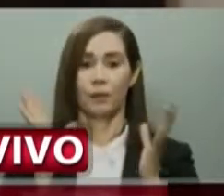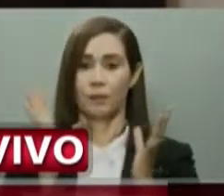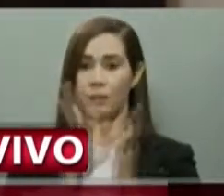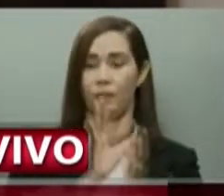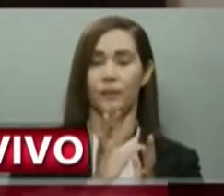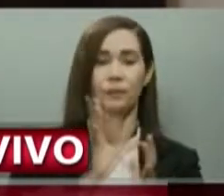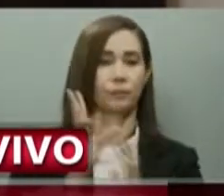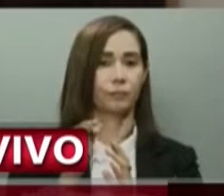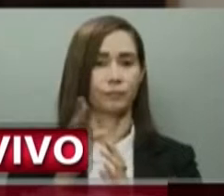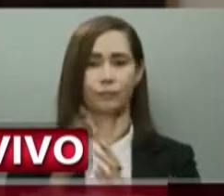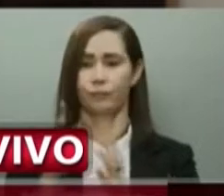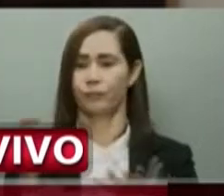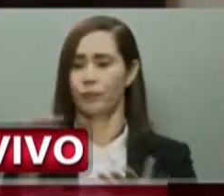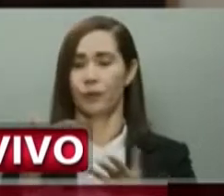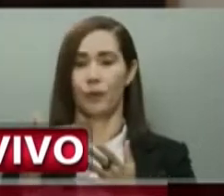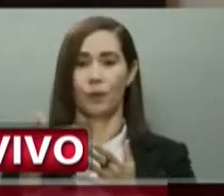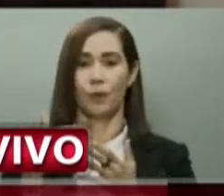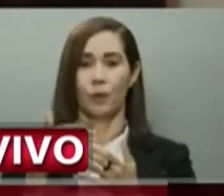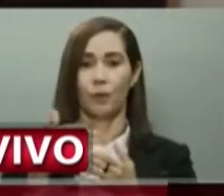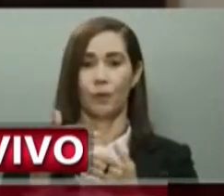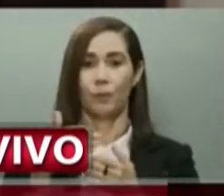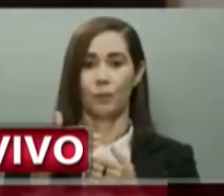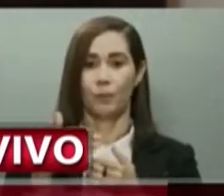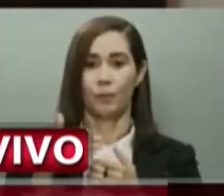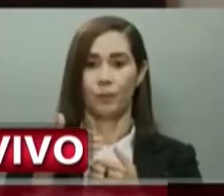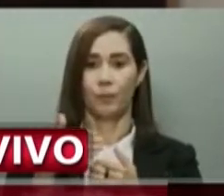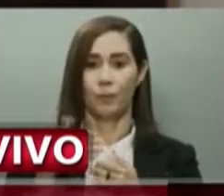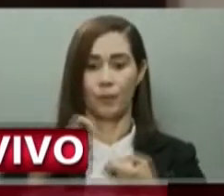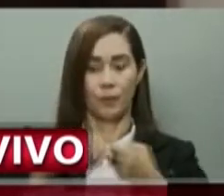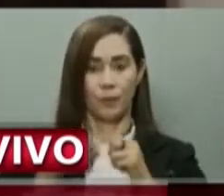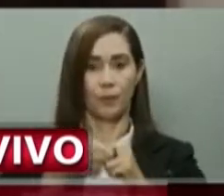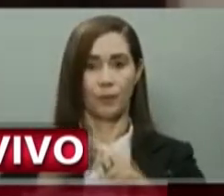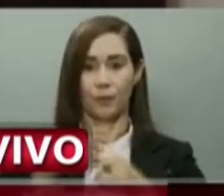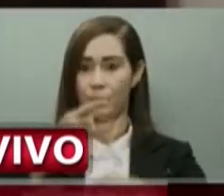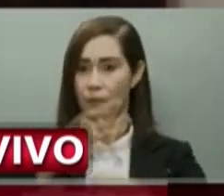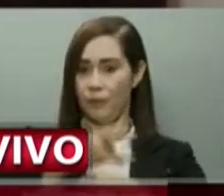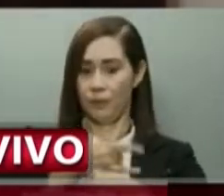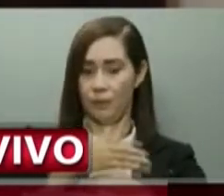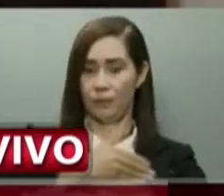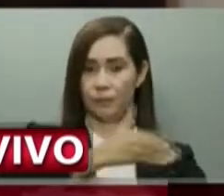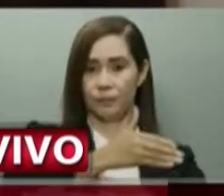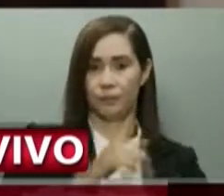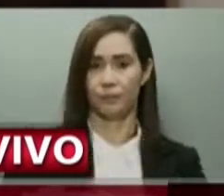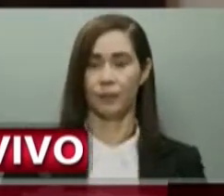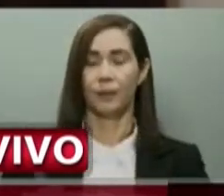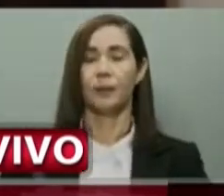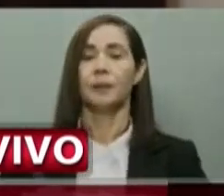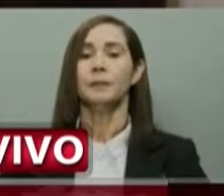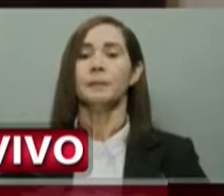afecte por la inestabilidad de la República de Haití.